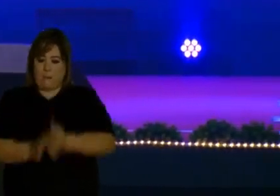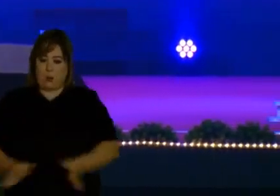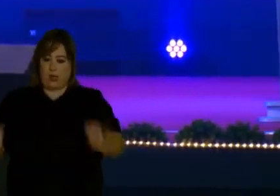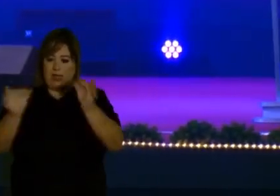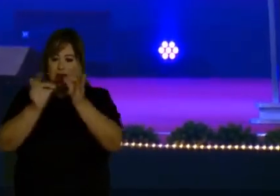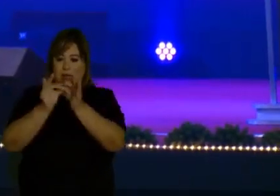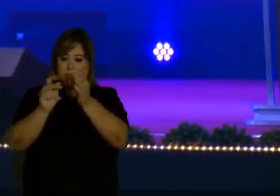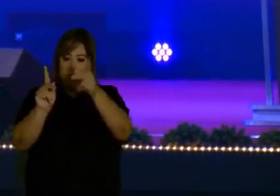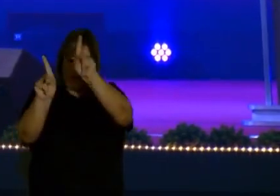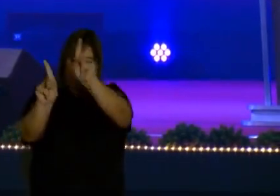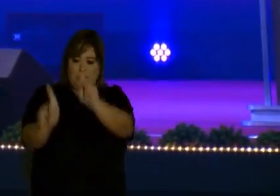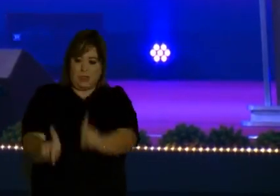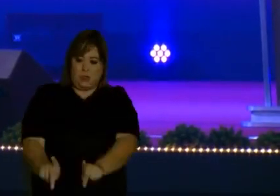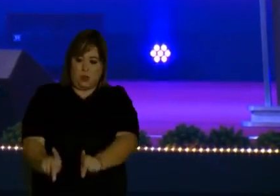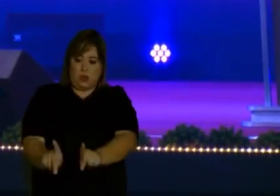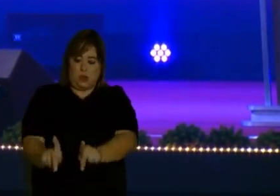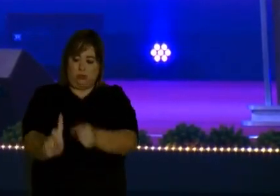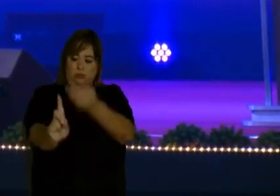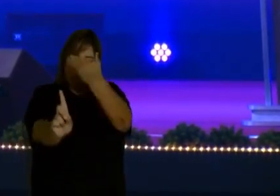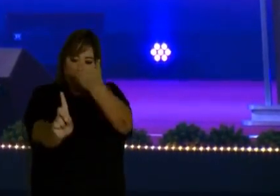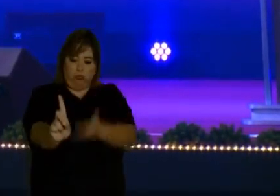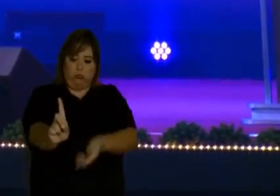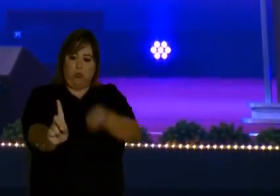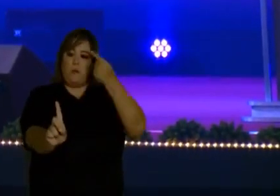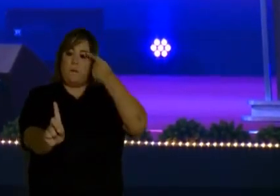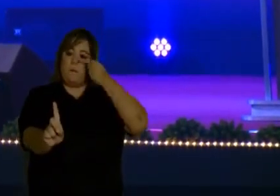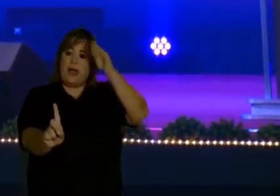Entonces, unos se quedaron en el horno más tiempo como Edwin,